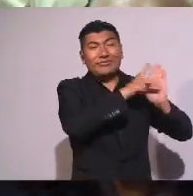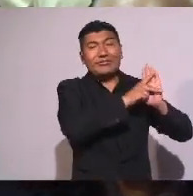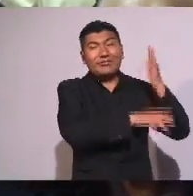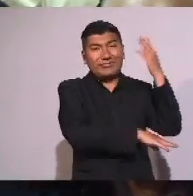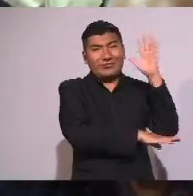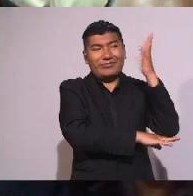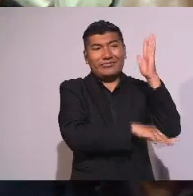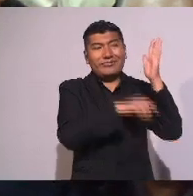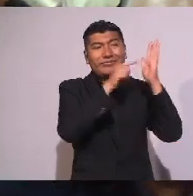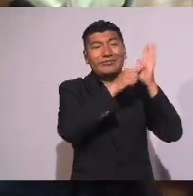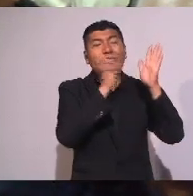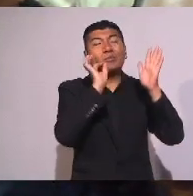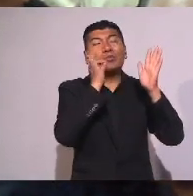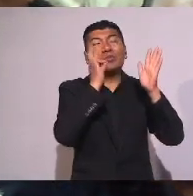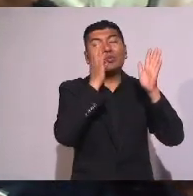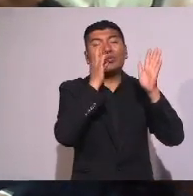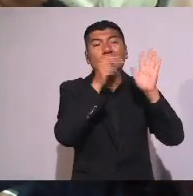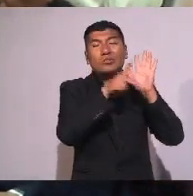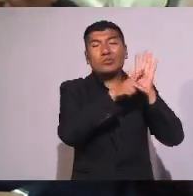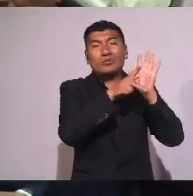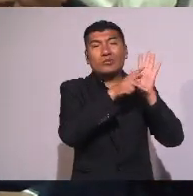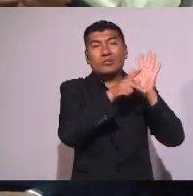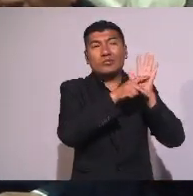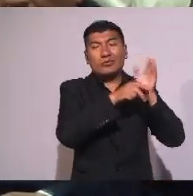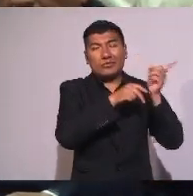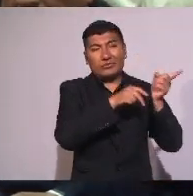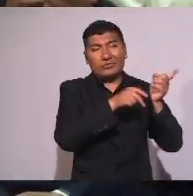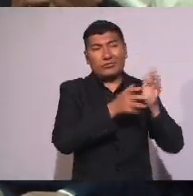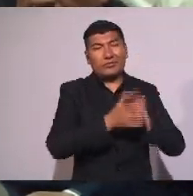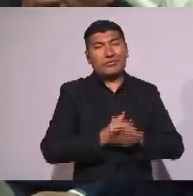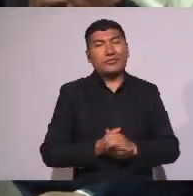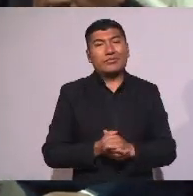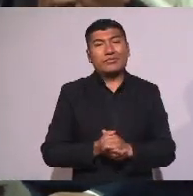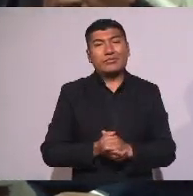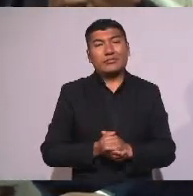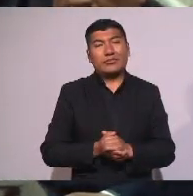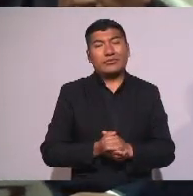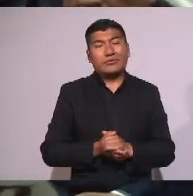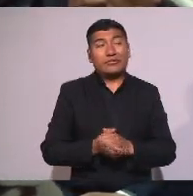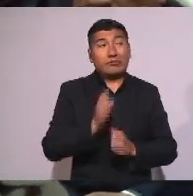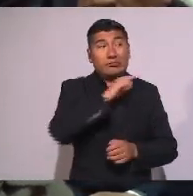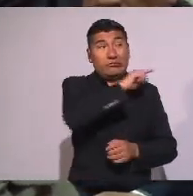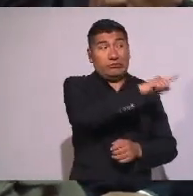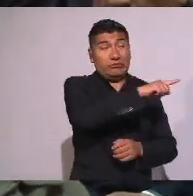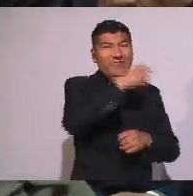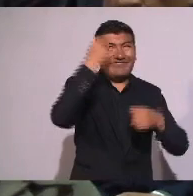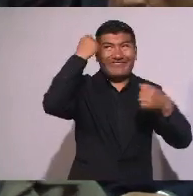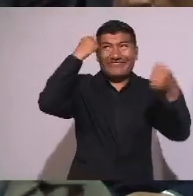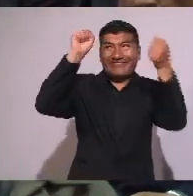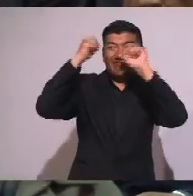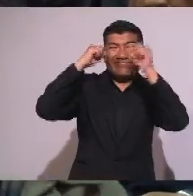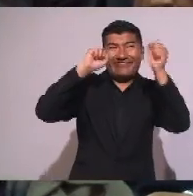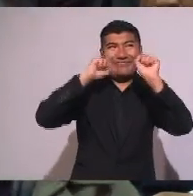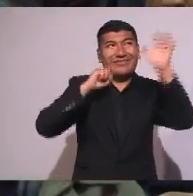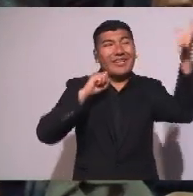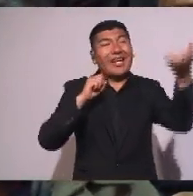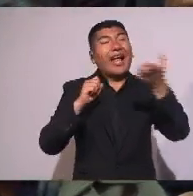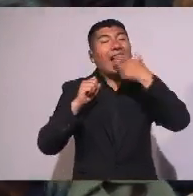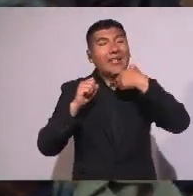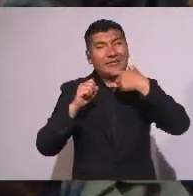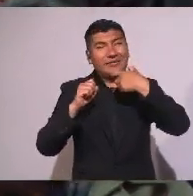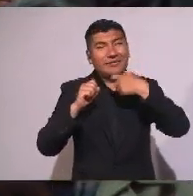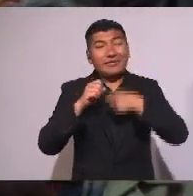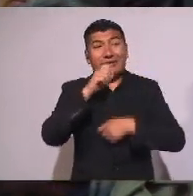y de la ciencia del bien y del mal. Y ellos sí desobedecieron. Y por